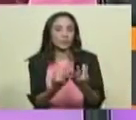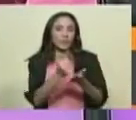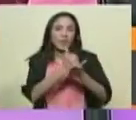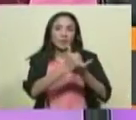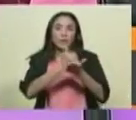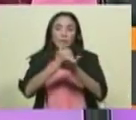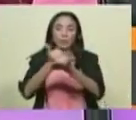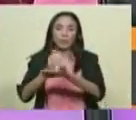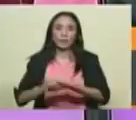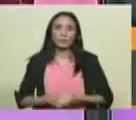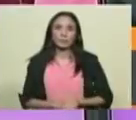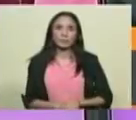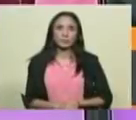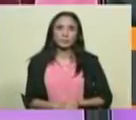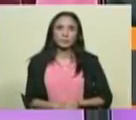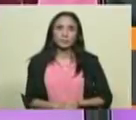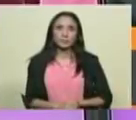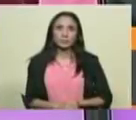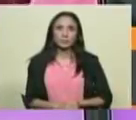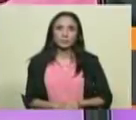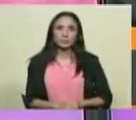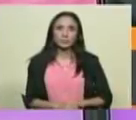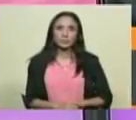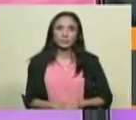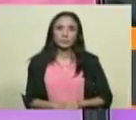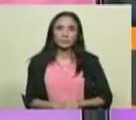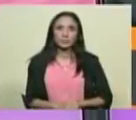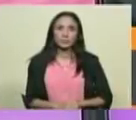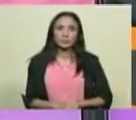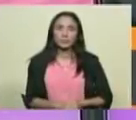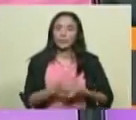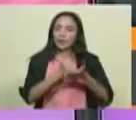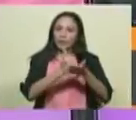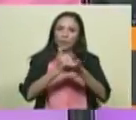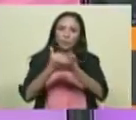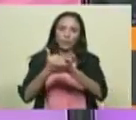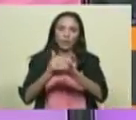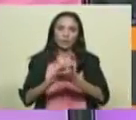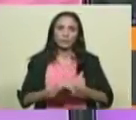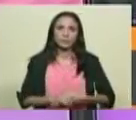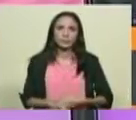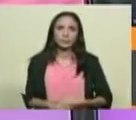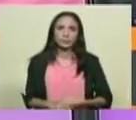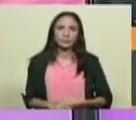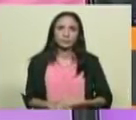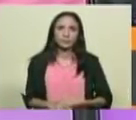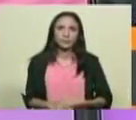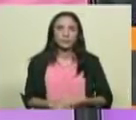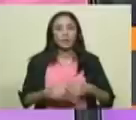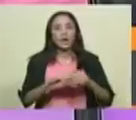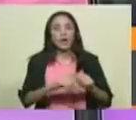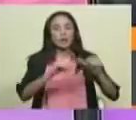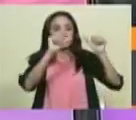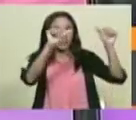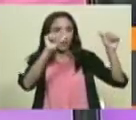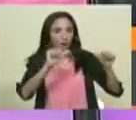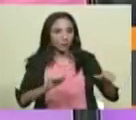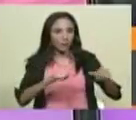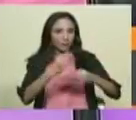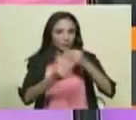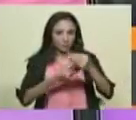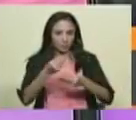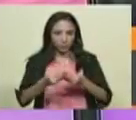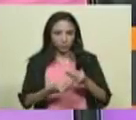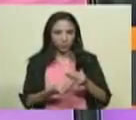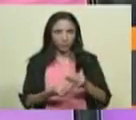tabla de financiamiento especial. Esta tabla elaborada por mí, conseguí